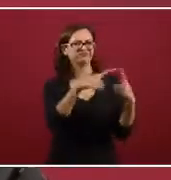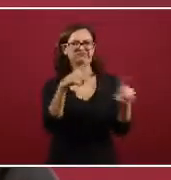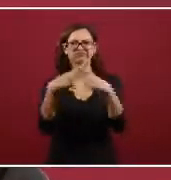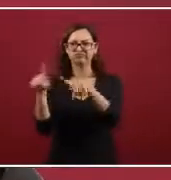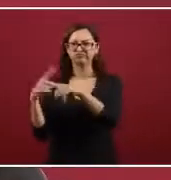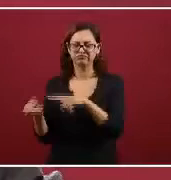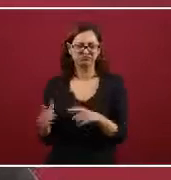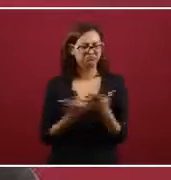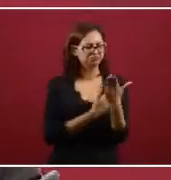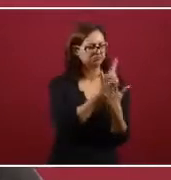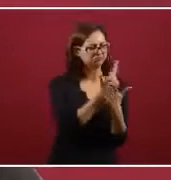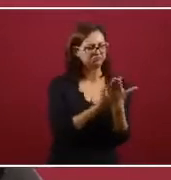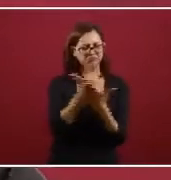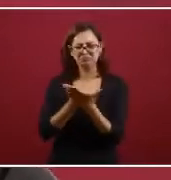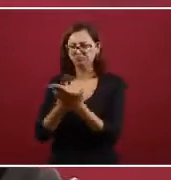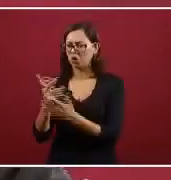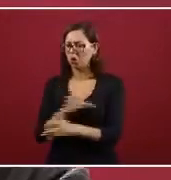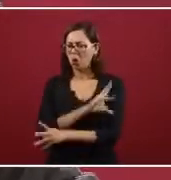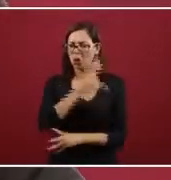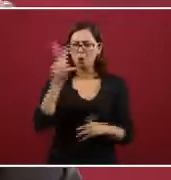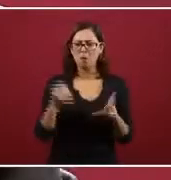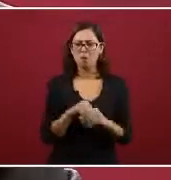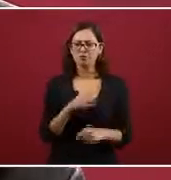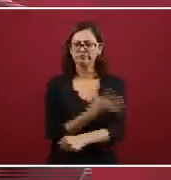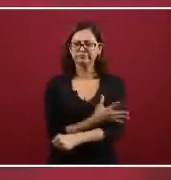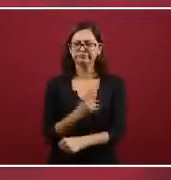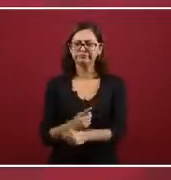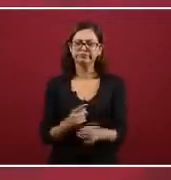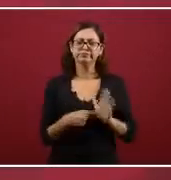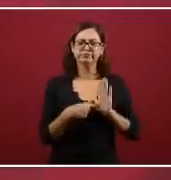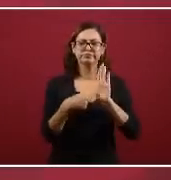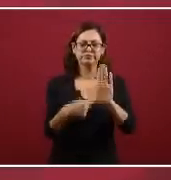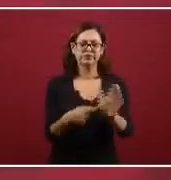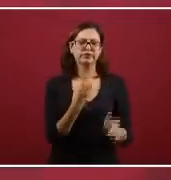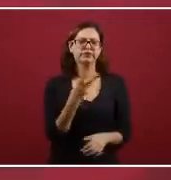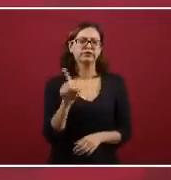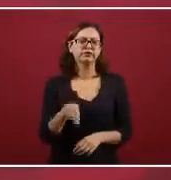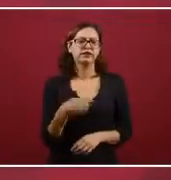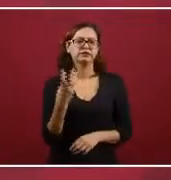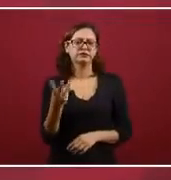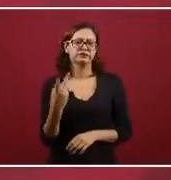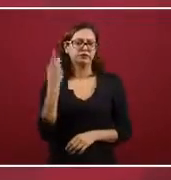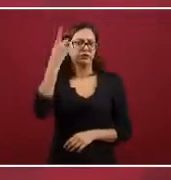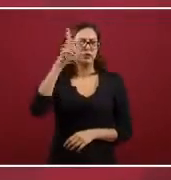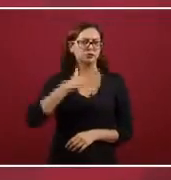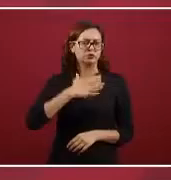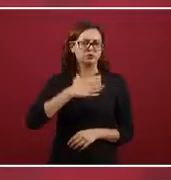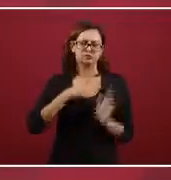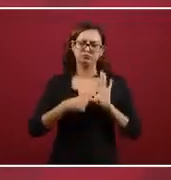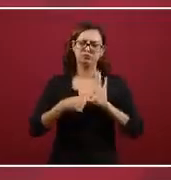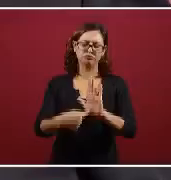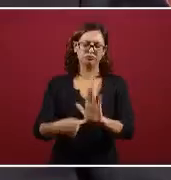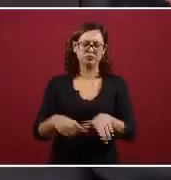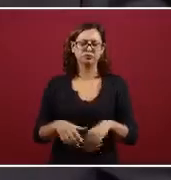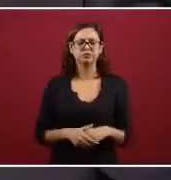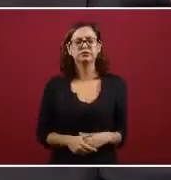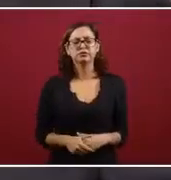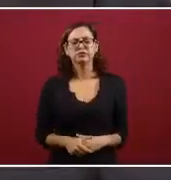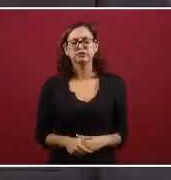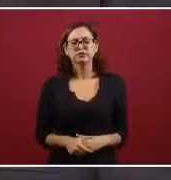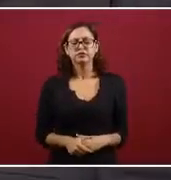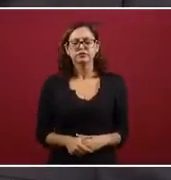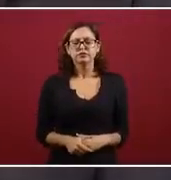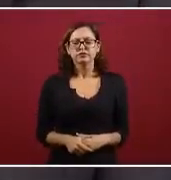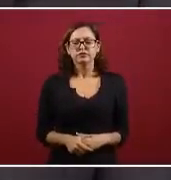todo está en mi declaración patrimonial. Si me pregunta usted qué opino de la